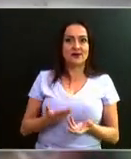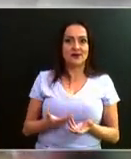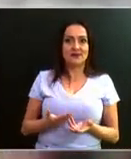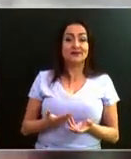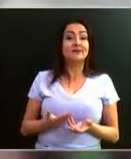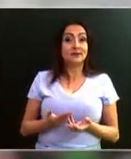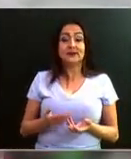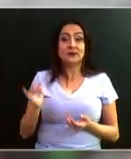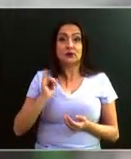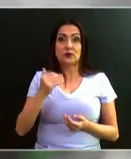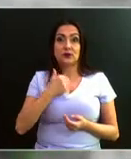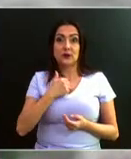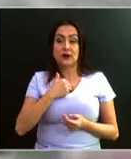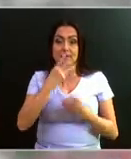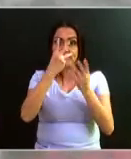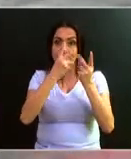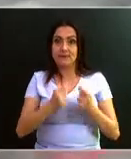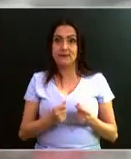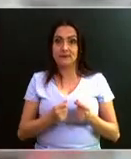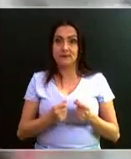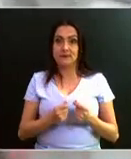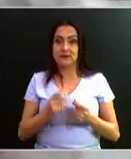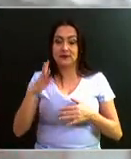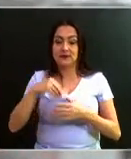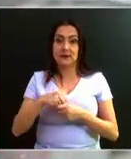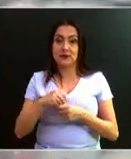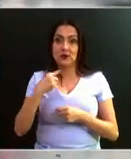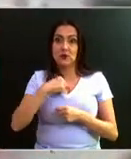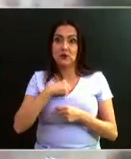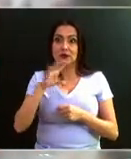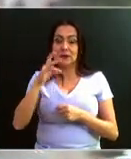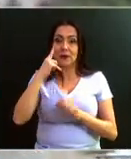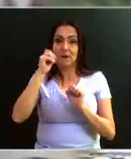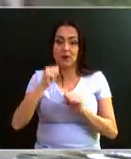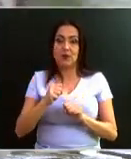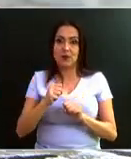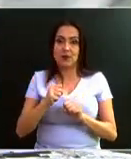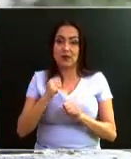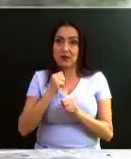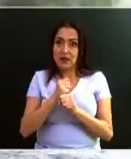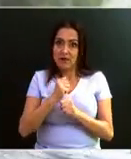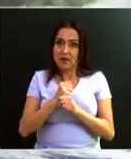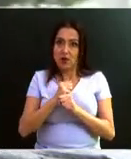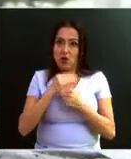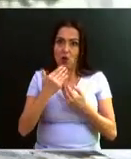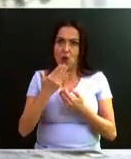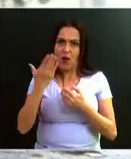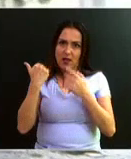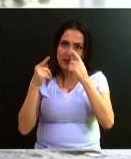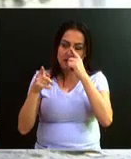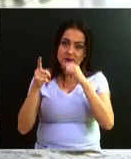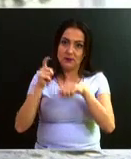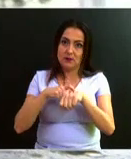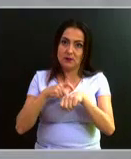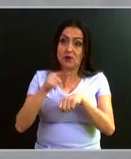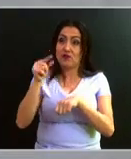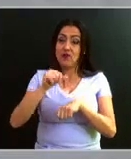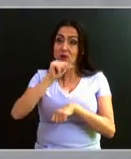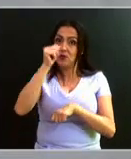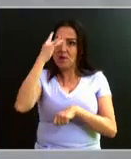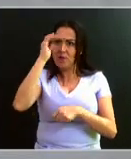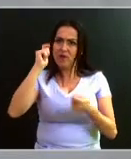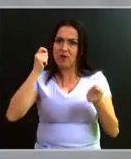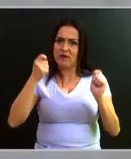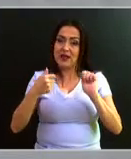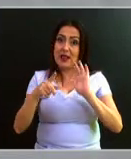Y tampoco tenemos el presupuesto dentro de nuestro esquema para poder operativizar como lo teníamos en ese momento en Río Azul, porque fue